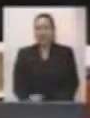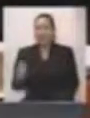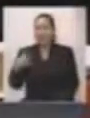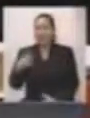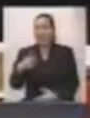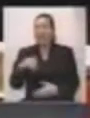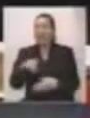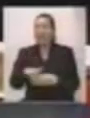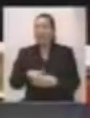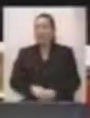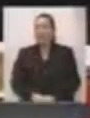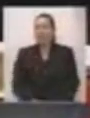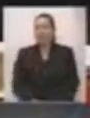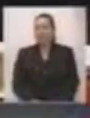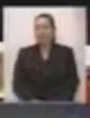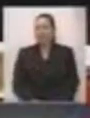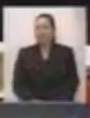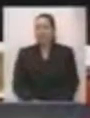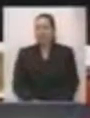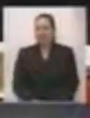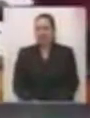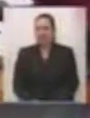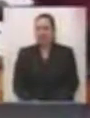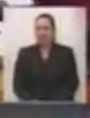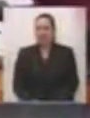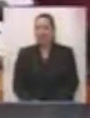se va a votar la exoneración de la segunda votación.